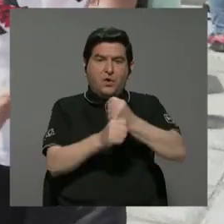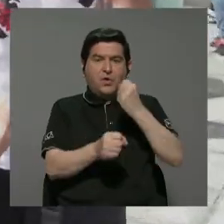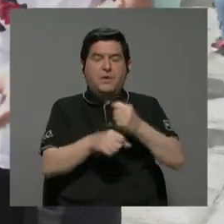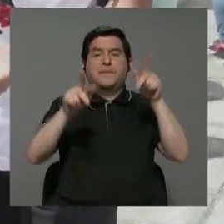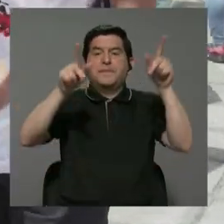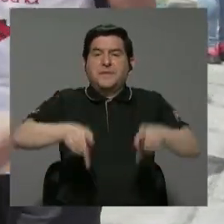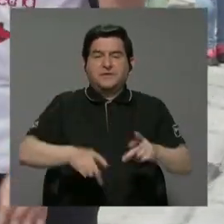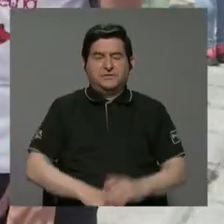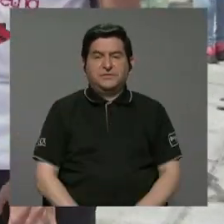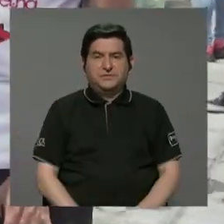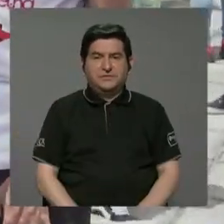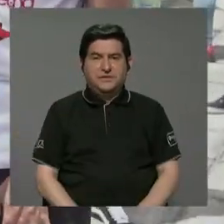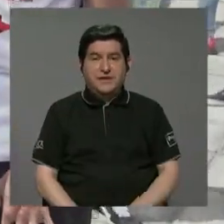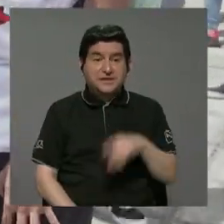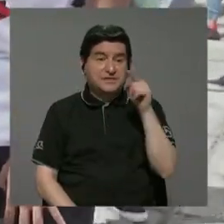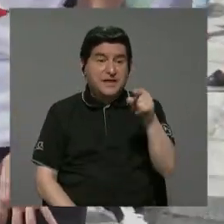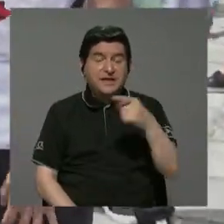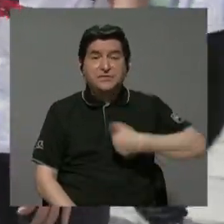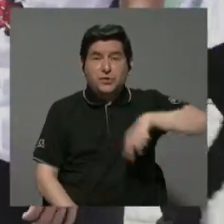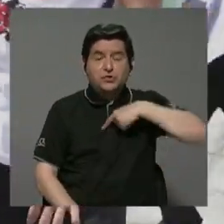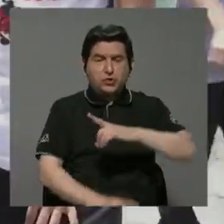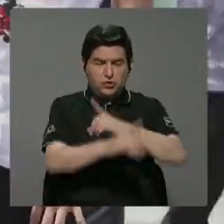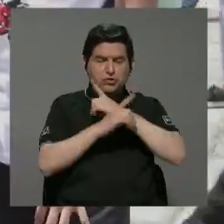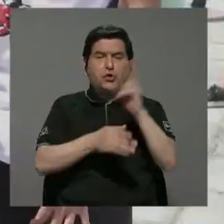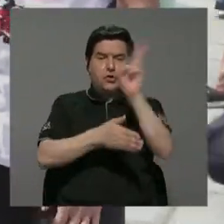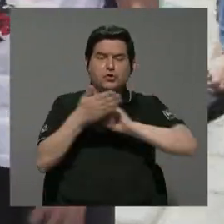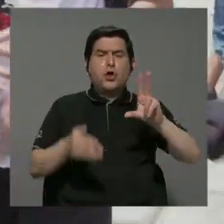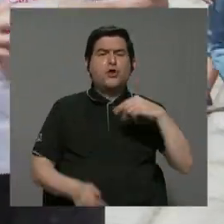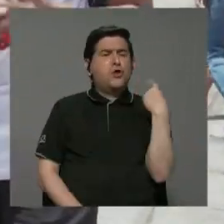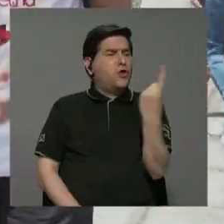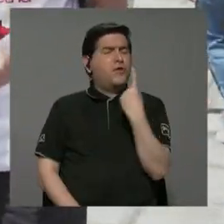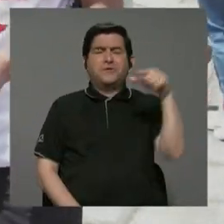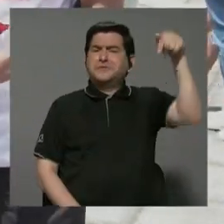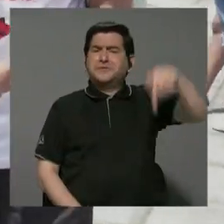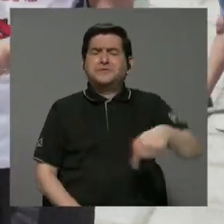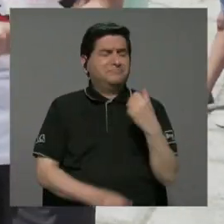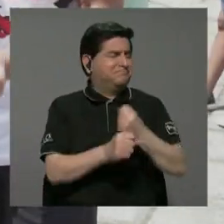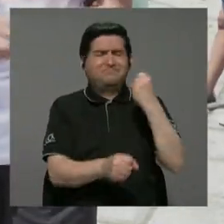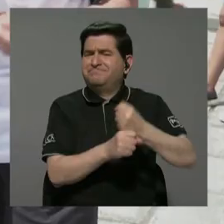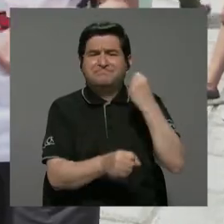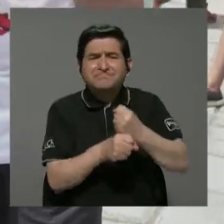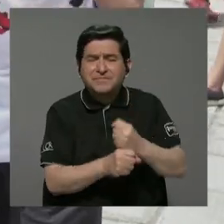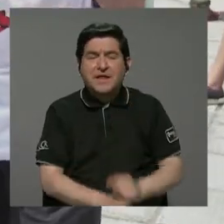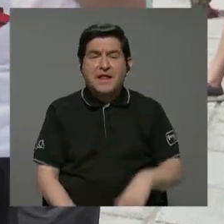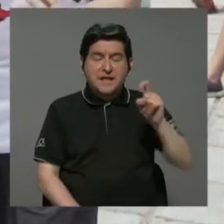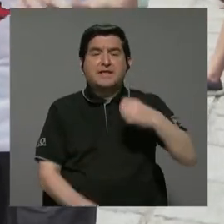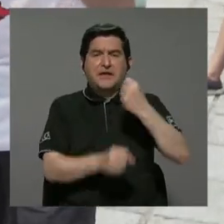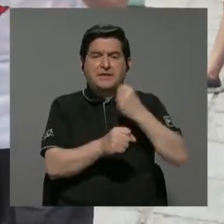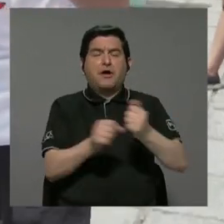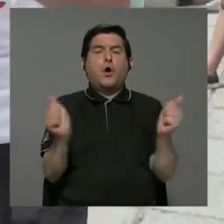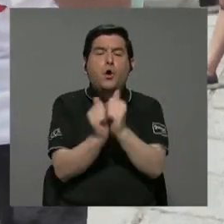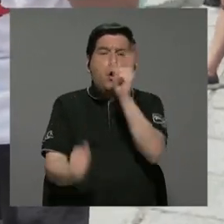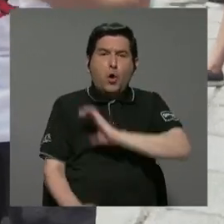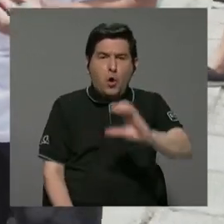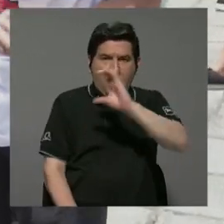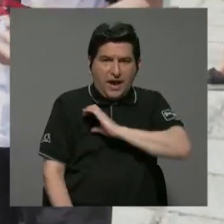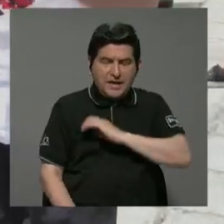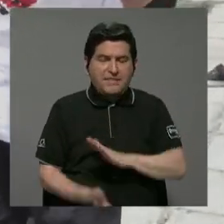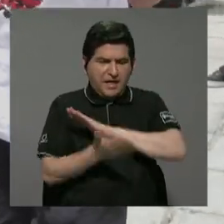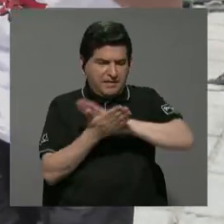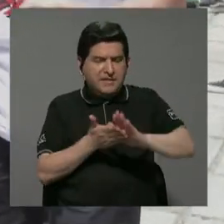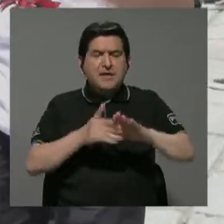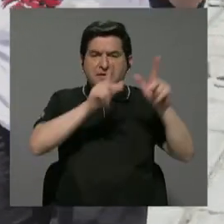las personas, que es algo que defendemos como universidades. No es solo que aquí generar empleos, es que hay que generar empleos de calidad que dignifiquen a las